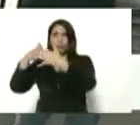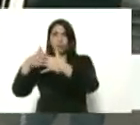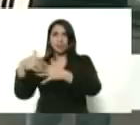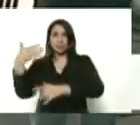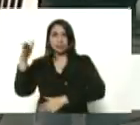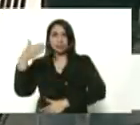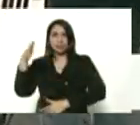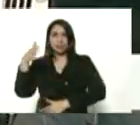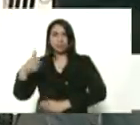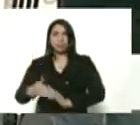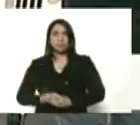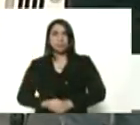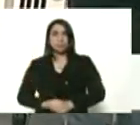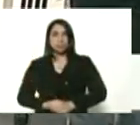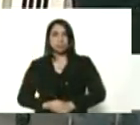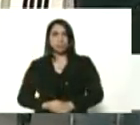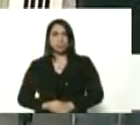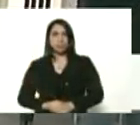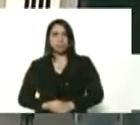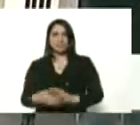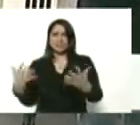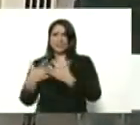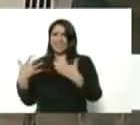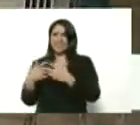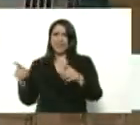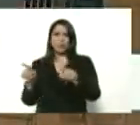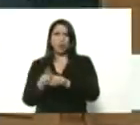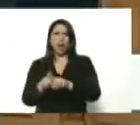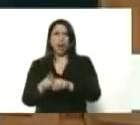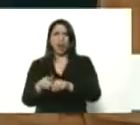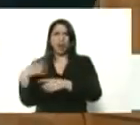con GoPro, una guerra tipo Rambo.